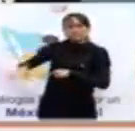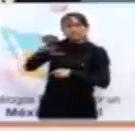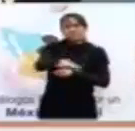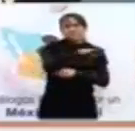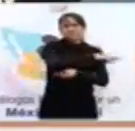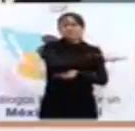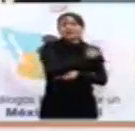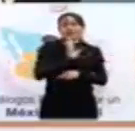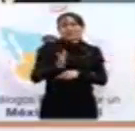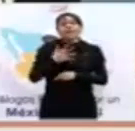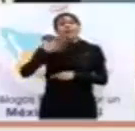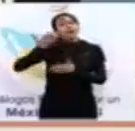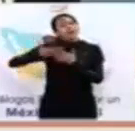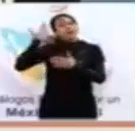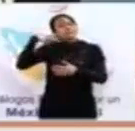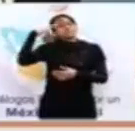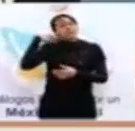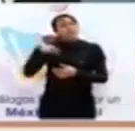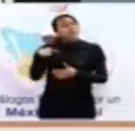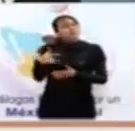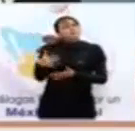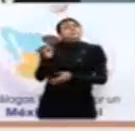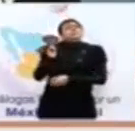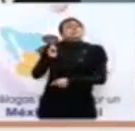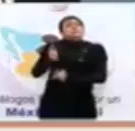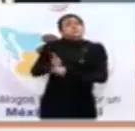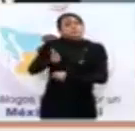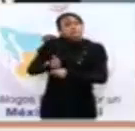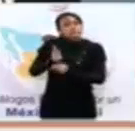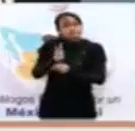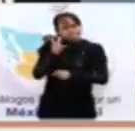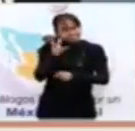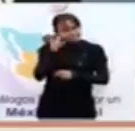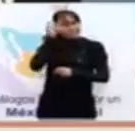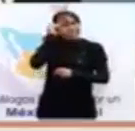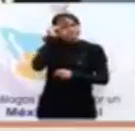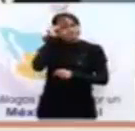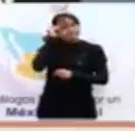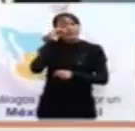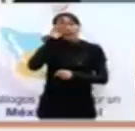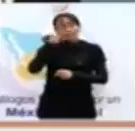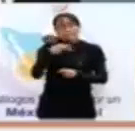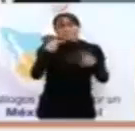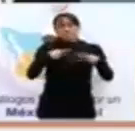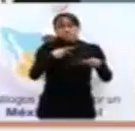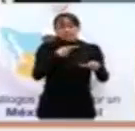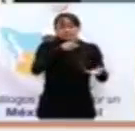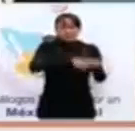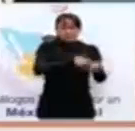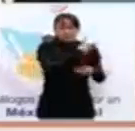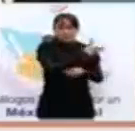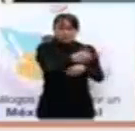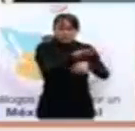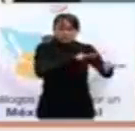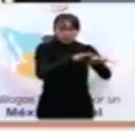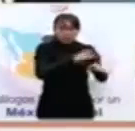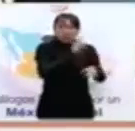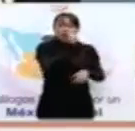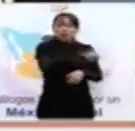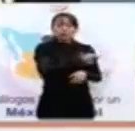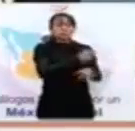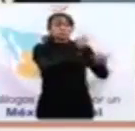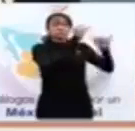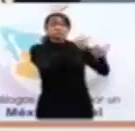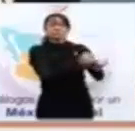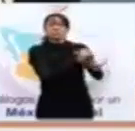la experiencia de que el tema de la producción y de los productores no es un tema individual. El productor, tal como lo reflejan la mayor parte